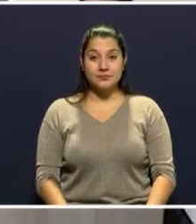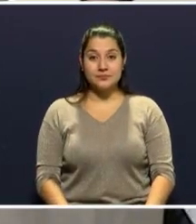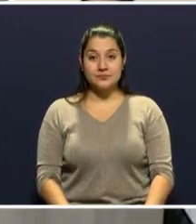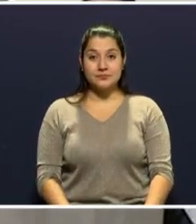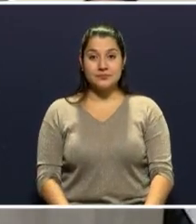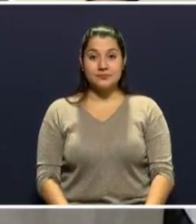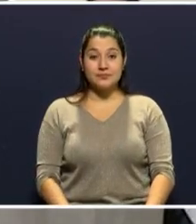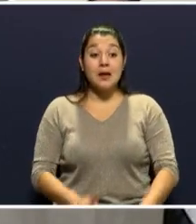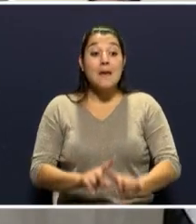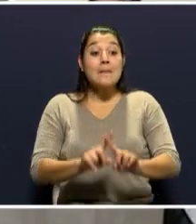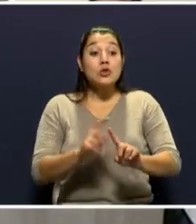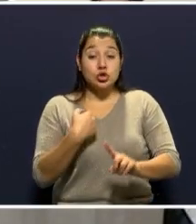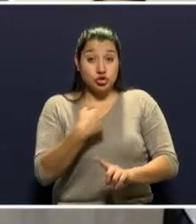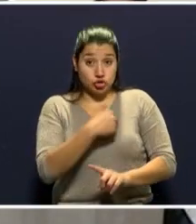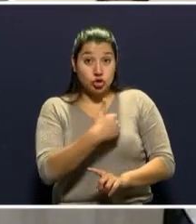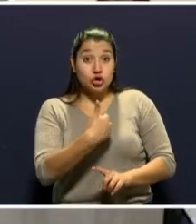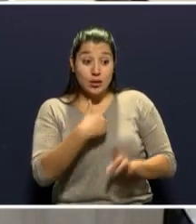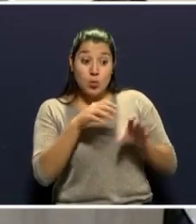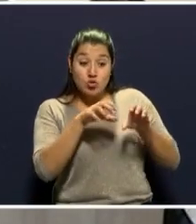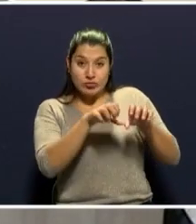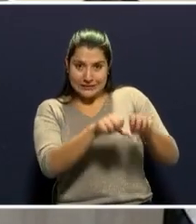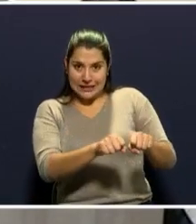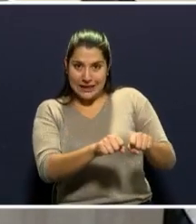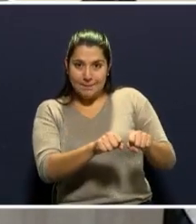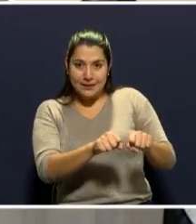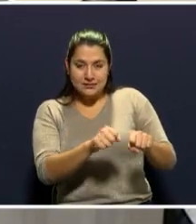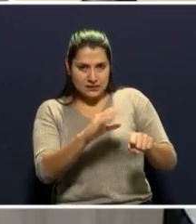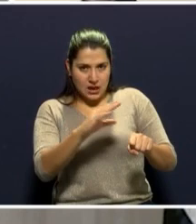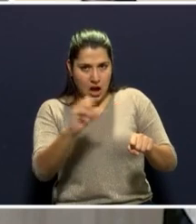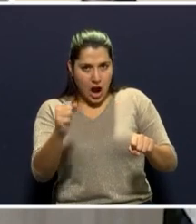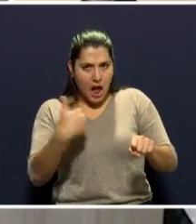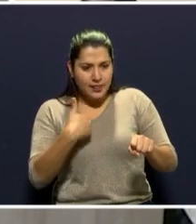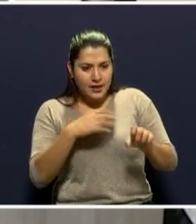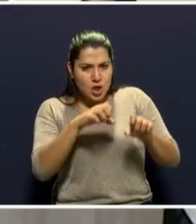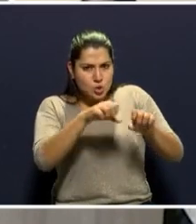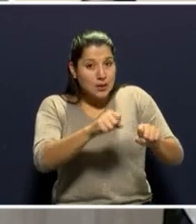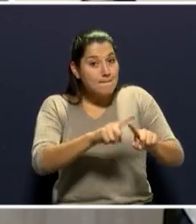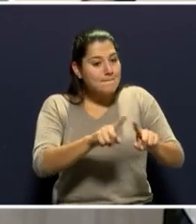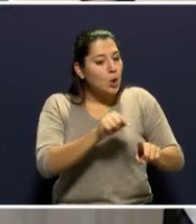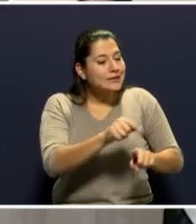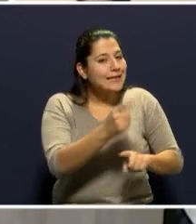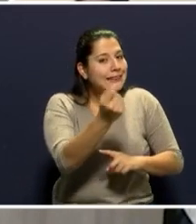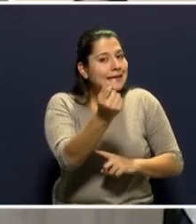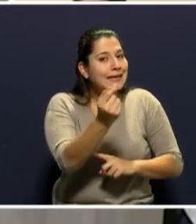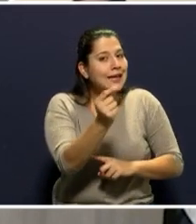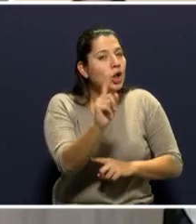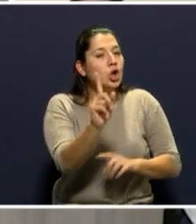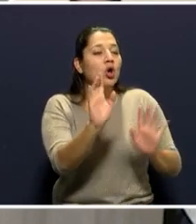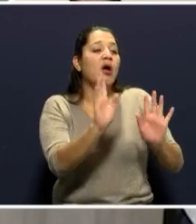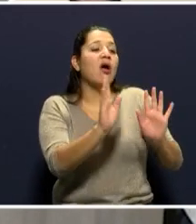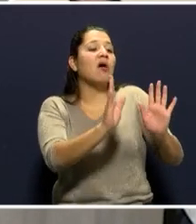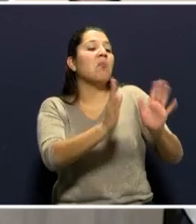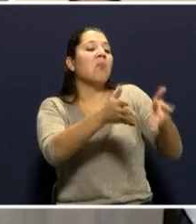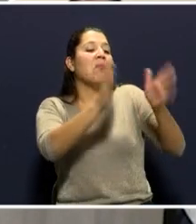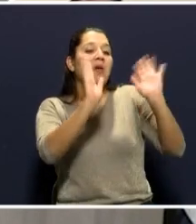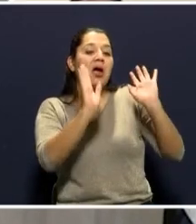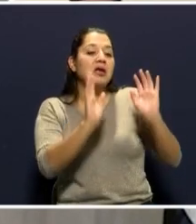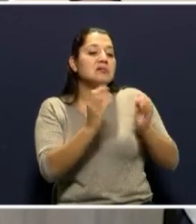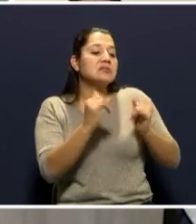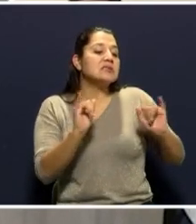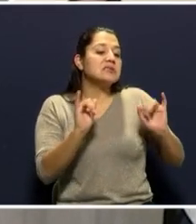Pero esas reservas no son dinero extra que está ahí parqueada como sin